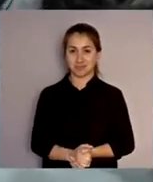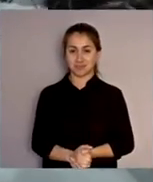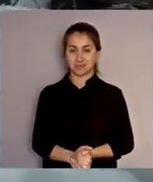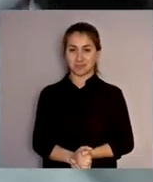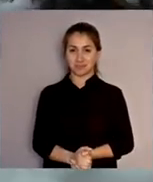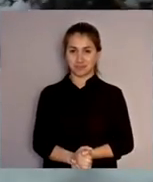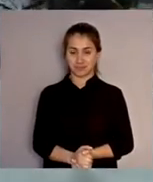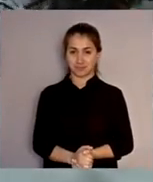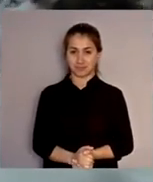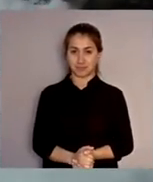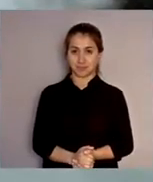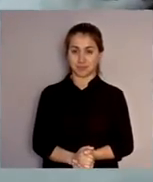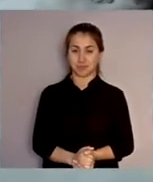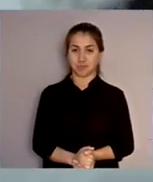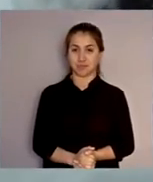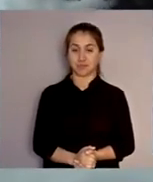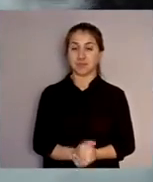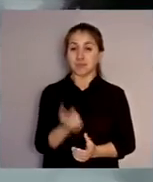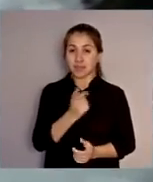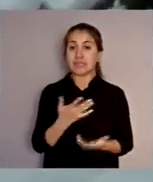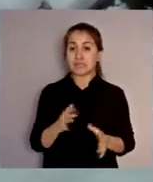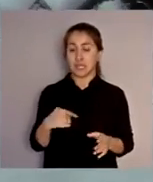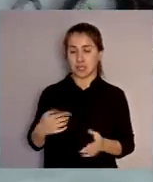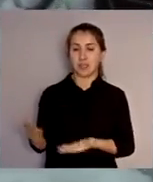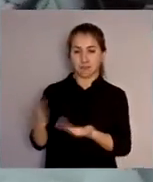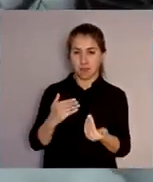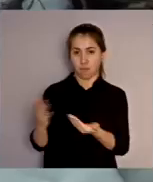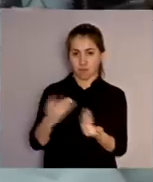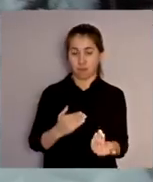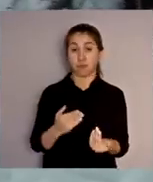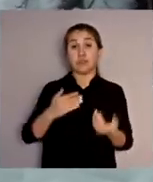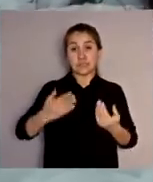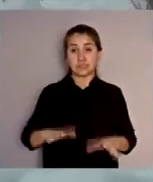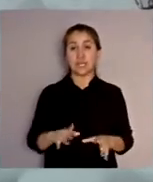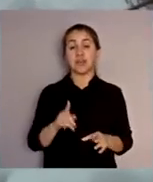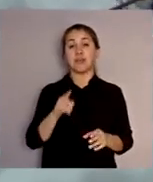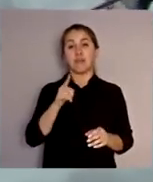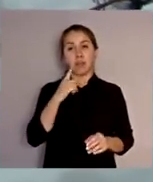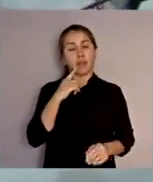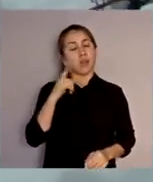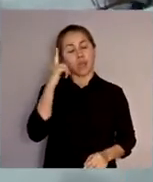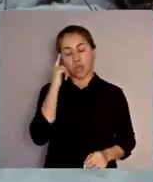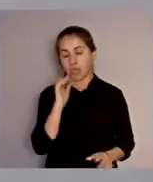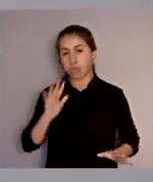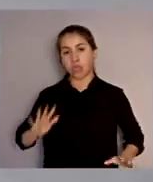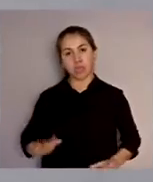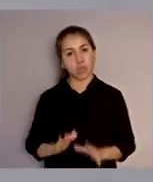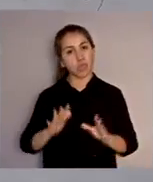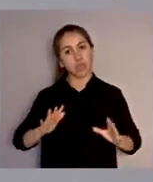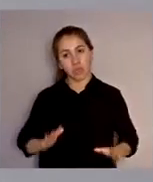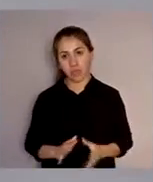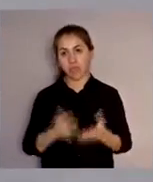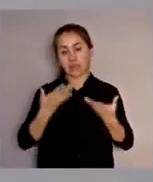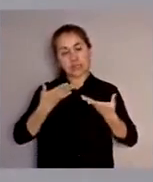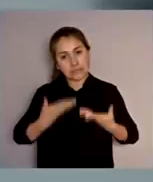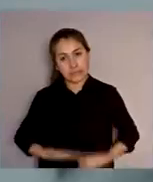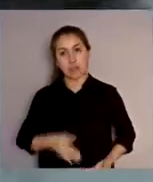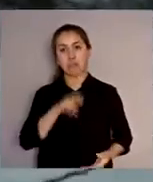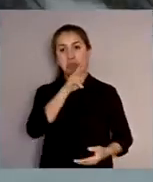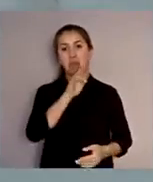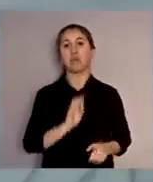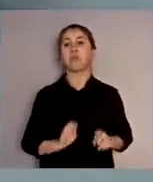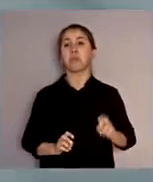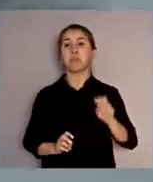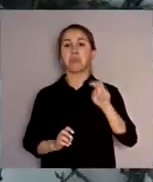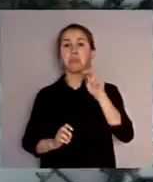¿Cómo está la arena? Ya, aquí lo llevamos. Ya, voy a duras penas subiendo, como ven. Víctor, nada lo